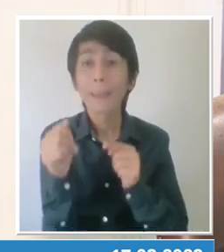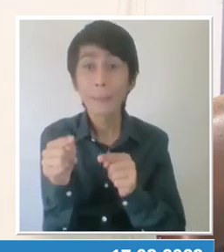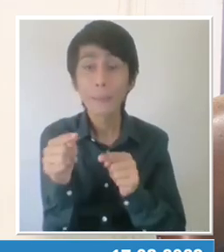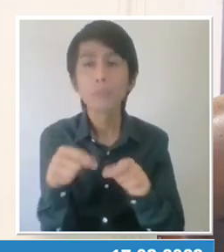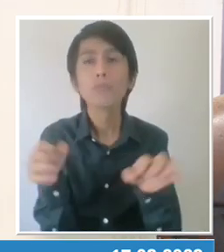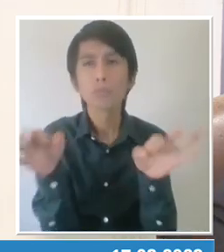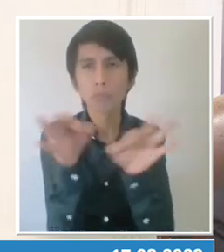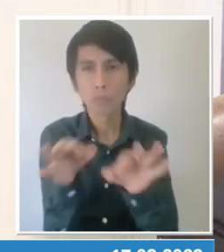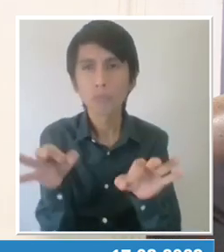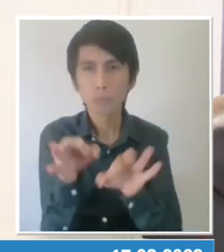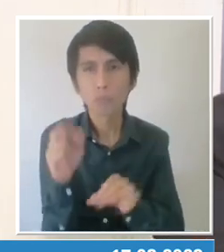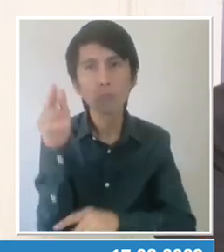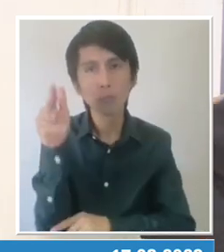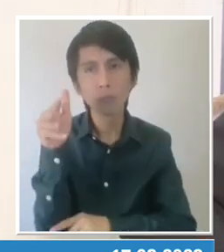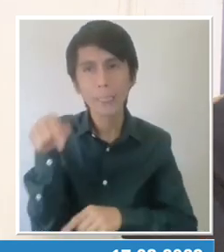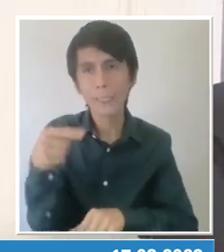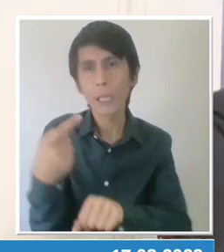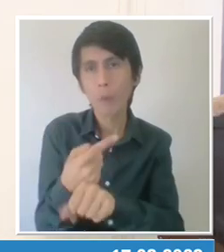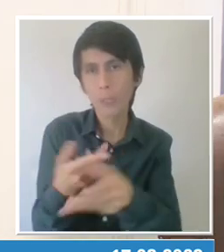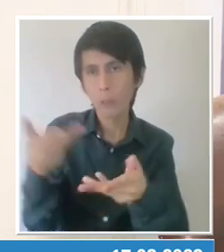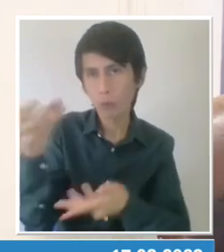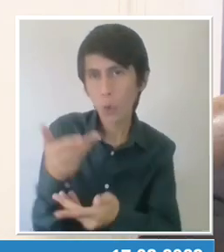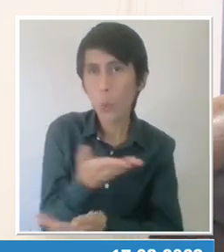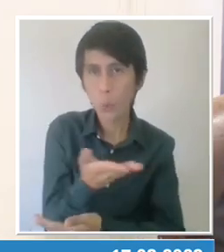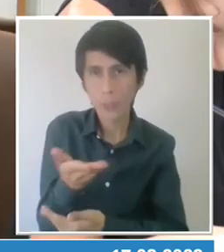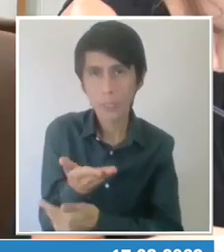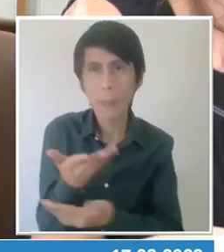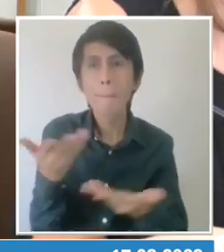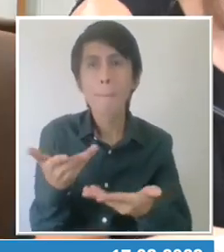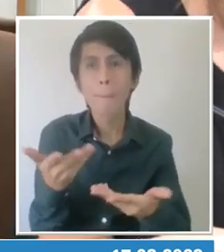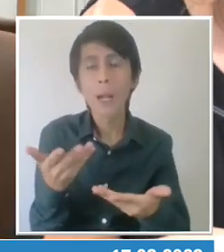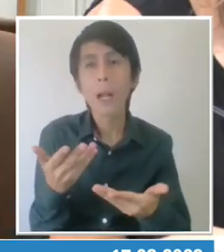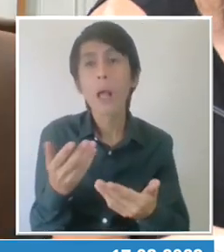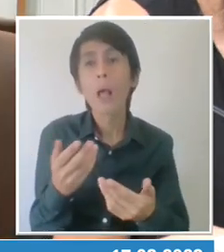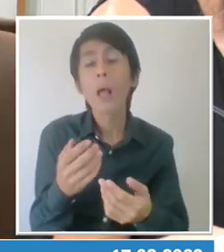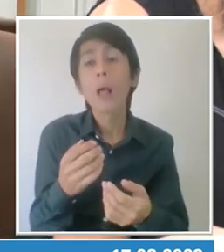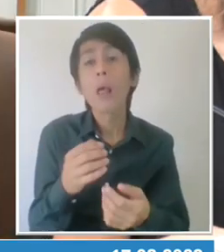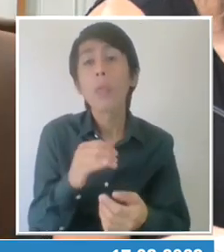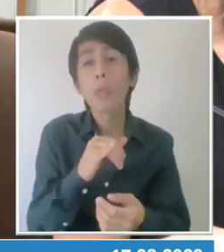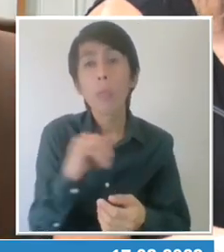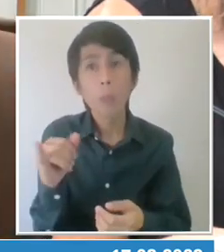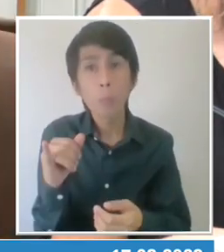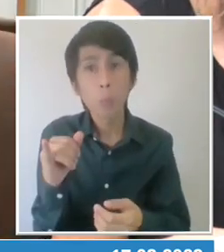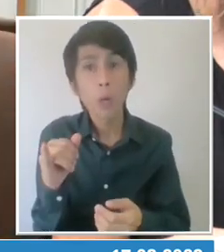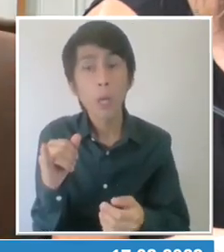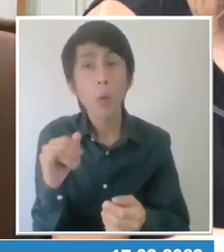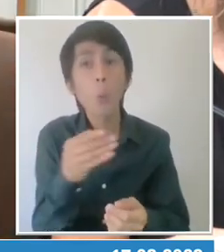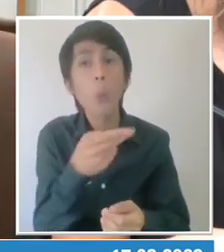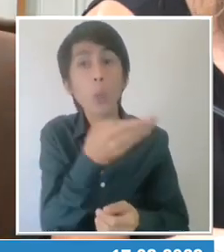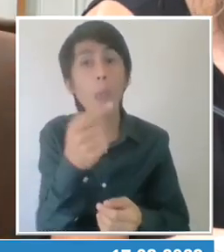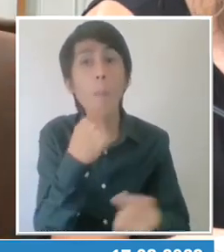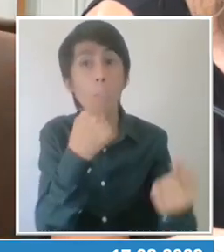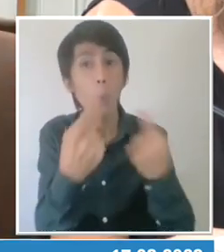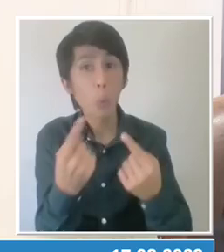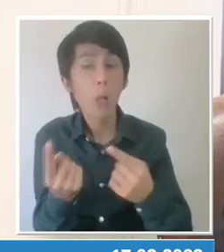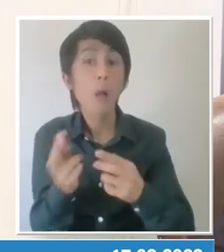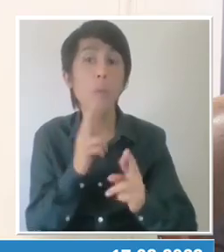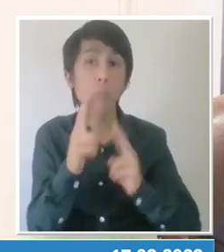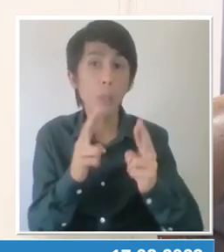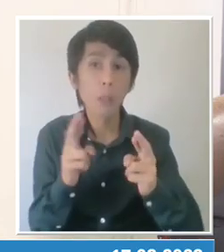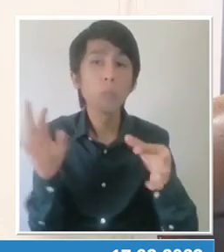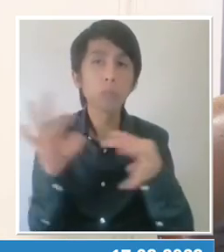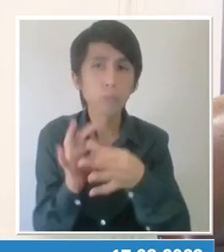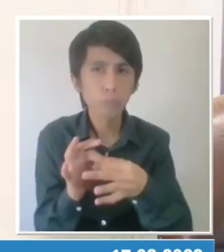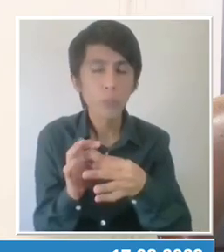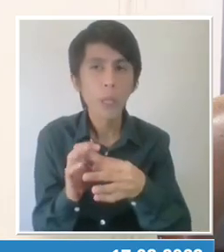en esta conversación con ustedes para tener la oportunidad de seguirla después con las preguntas y respuestas, habiendo escuchado a